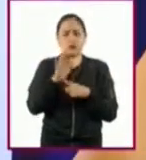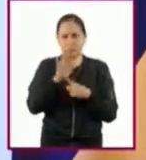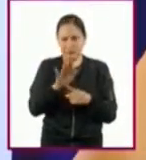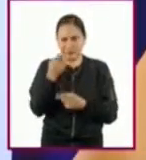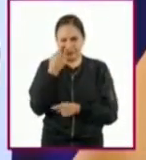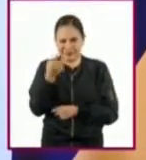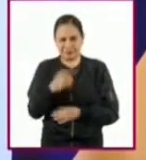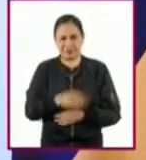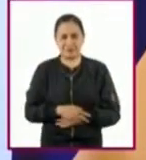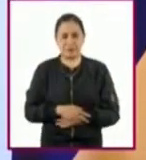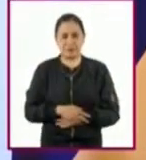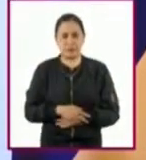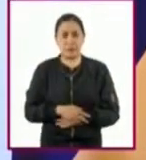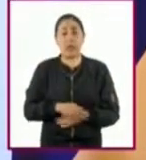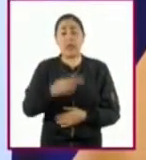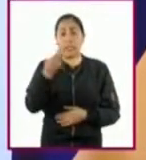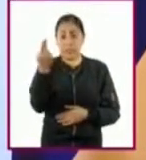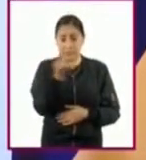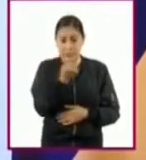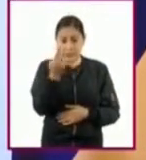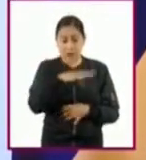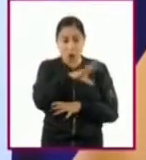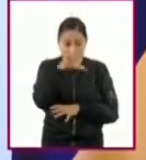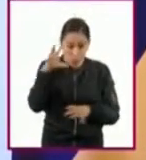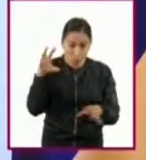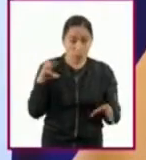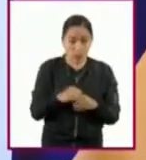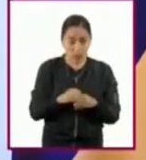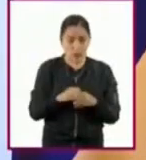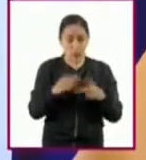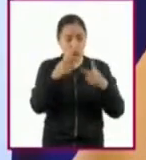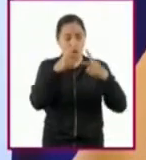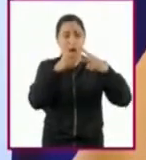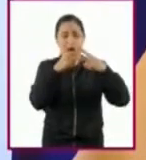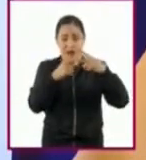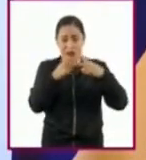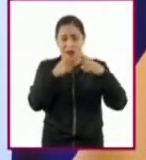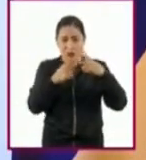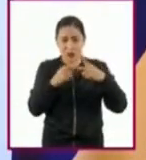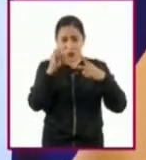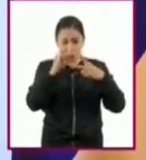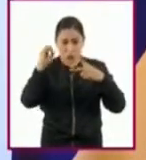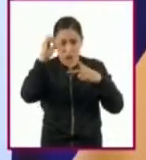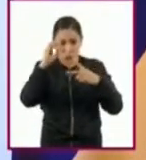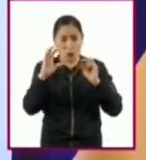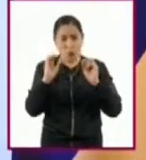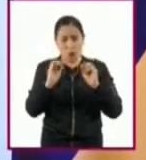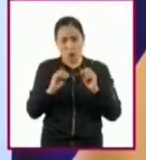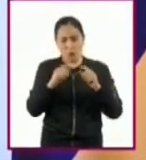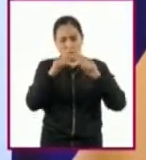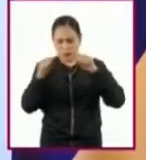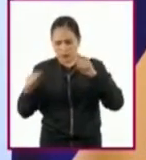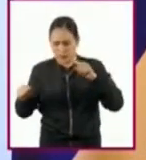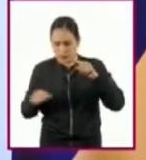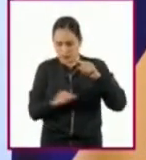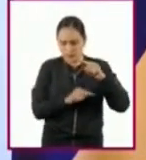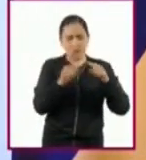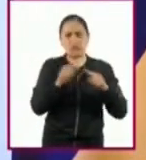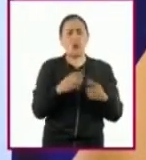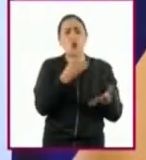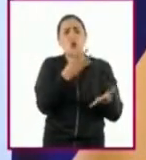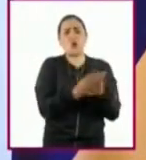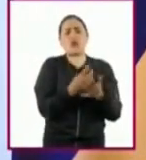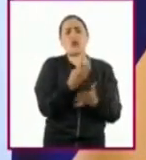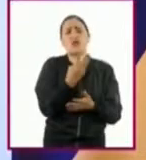Observen que ya no fueron necesarios los datos de los otros dos ángulos ni del tercer lado. Esto quiere decir que con solo 3 datos del